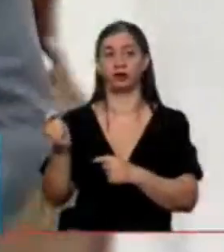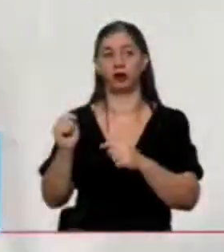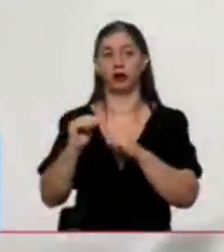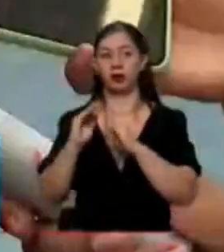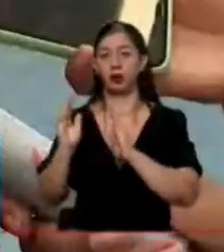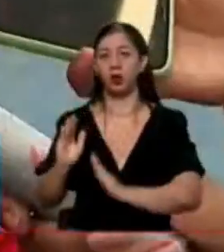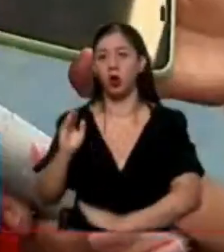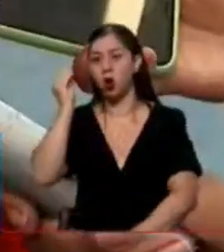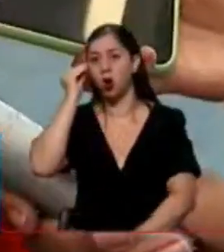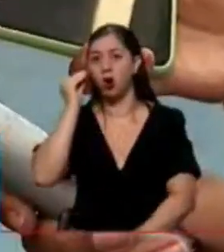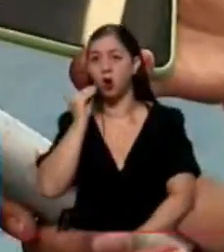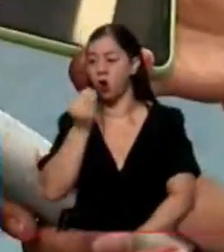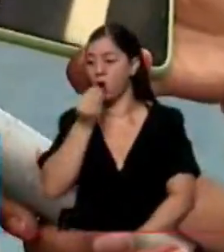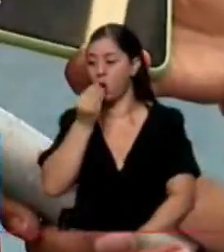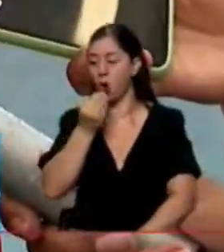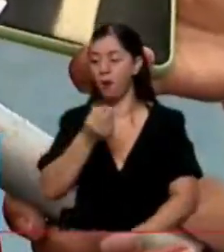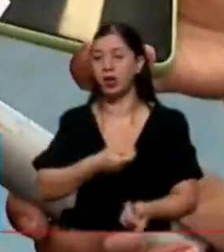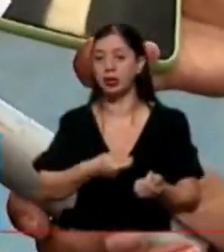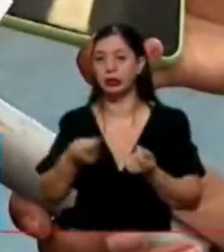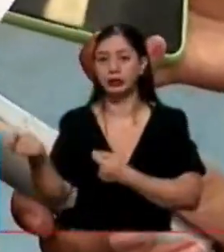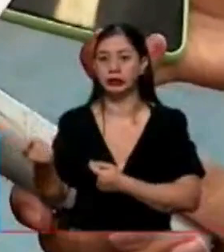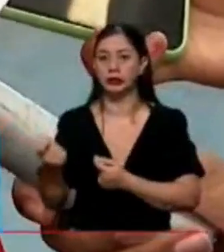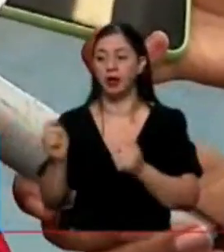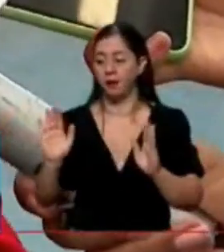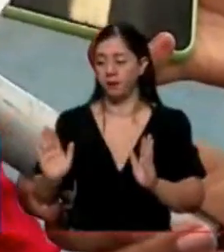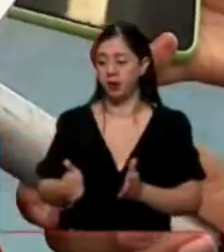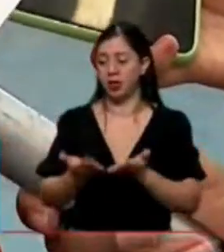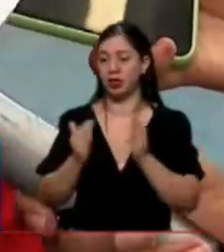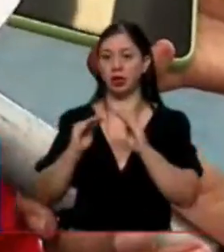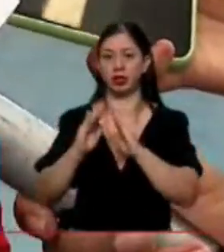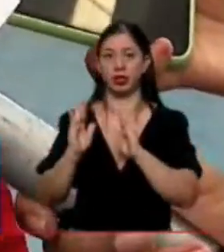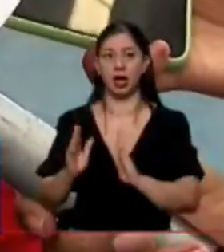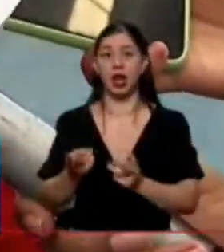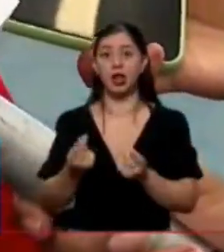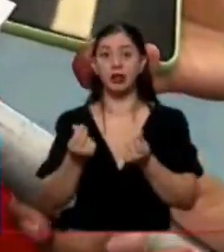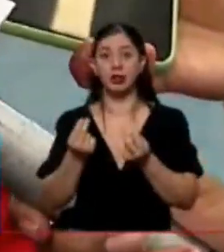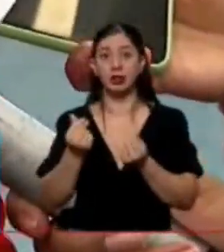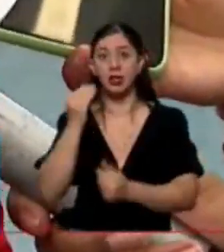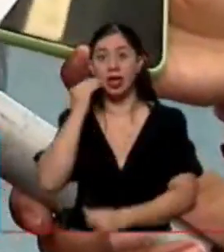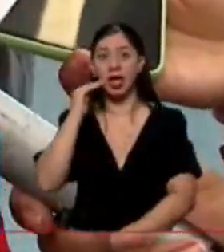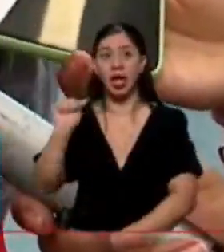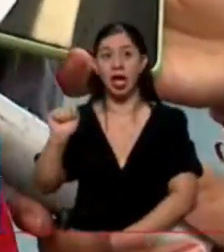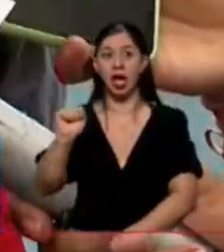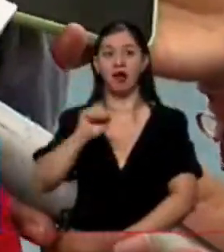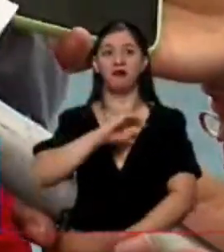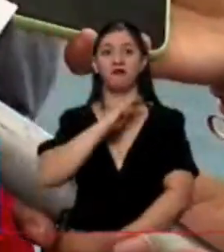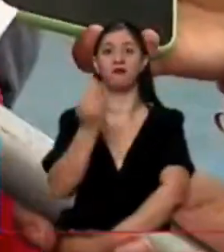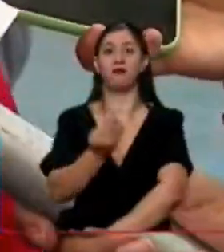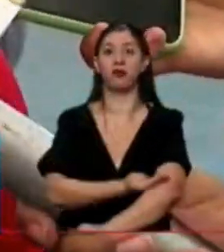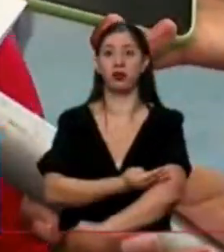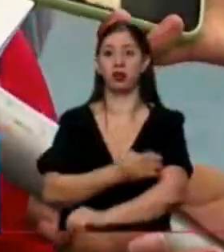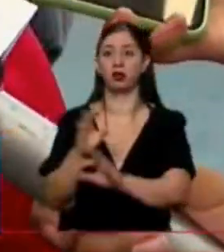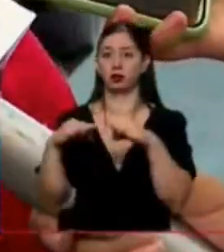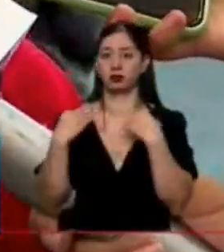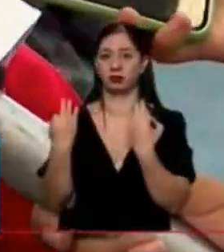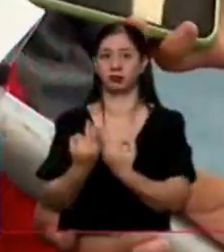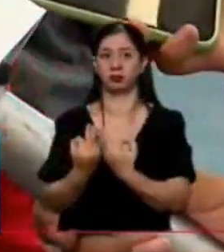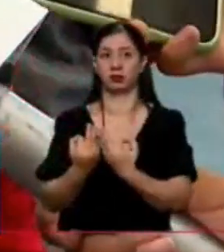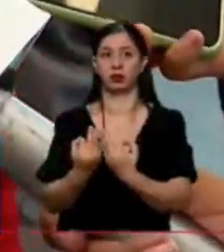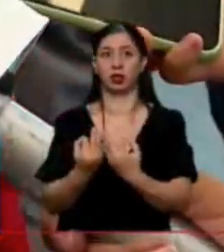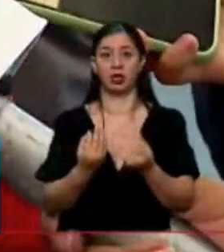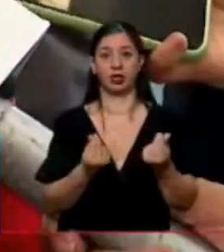los alimentos, llevan el bienestar a cada casa. El dinero de las mujeres es para fortalecer de la familia.